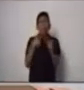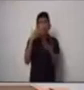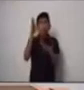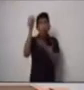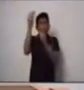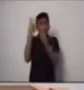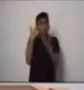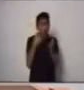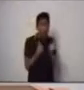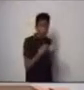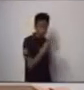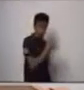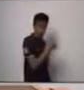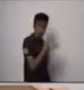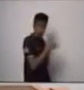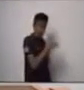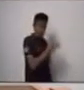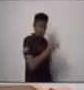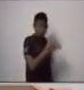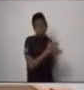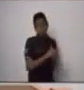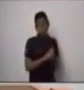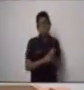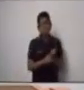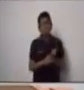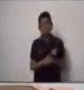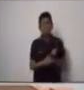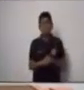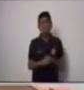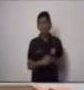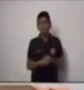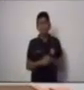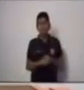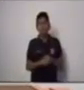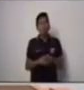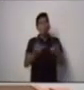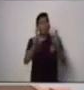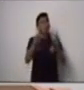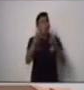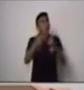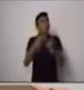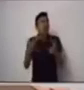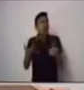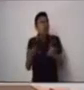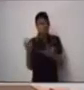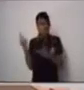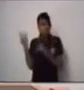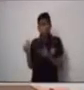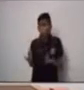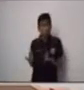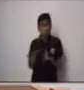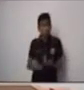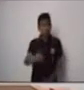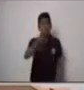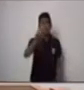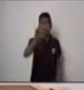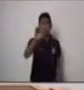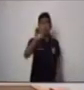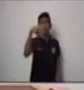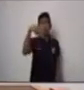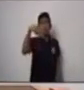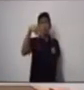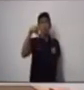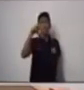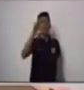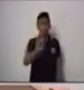muy bien a ver repito ¿cómo se llama este recurso? se llama ropero o